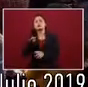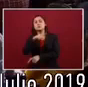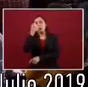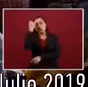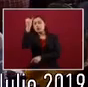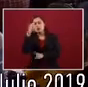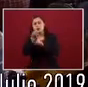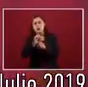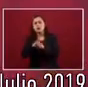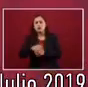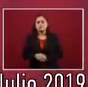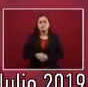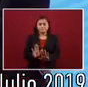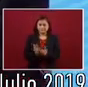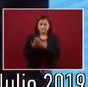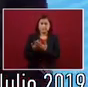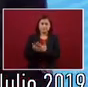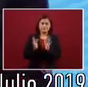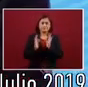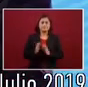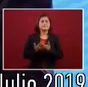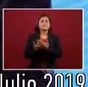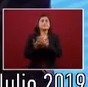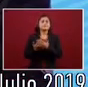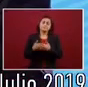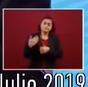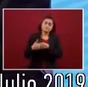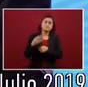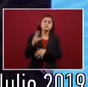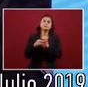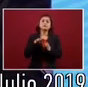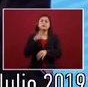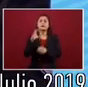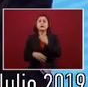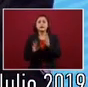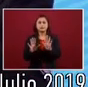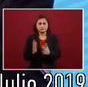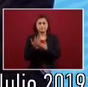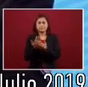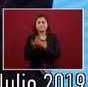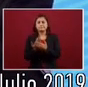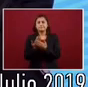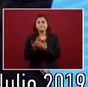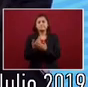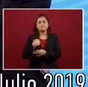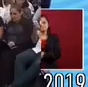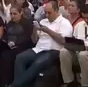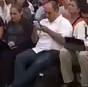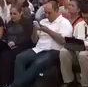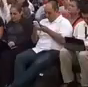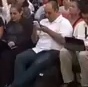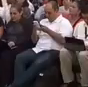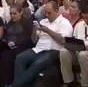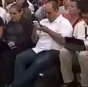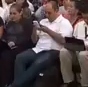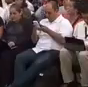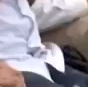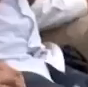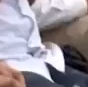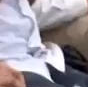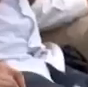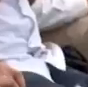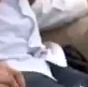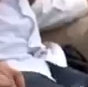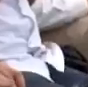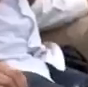mismo, 2%. Vamos a esperar a que termine el año. Vamos a esperar. Yo les digo, vamos bien. ¿Modificaría usted su expectativa